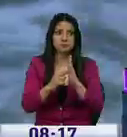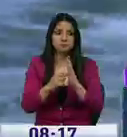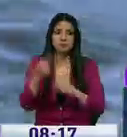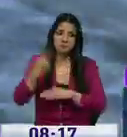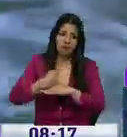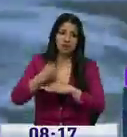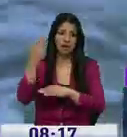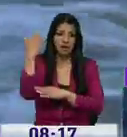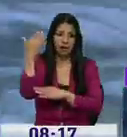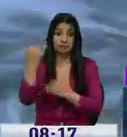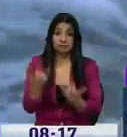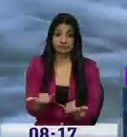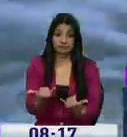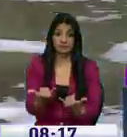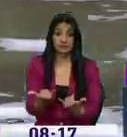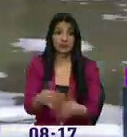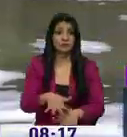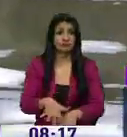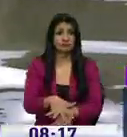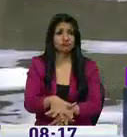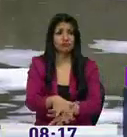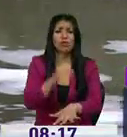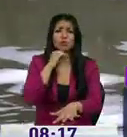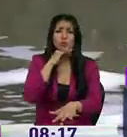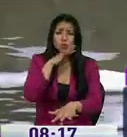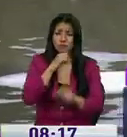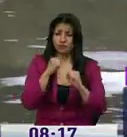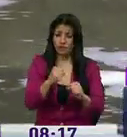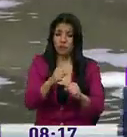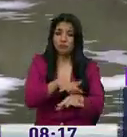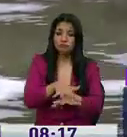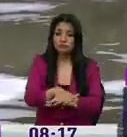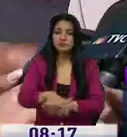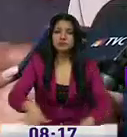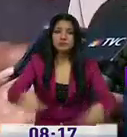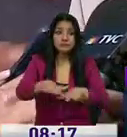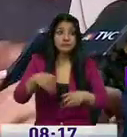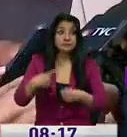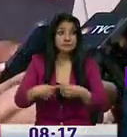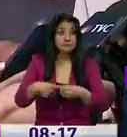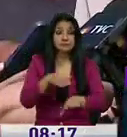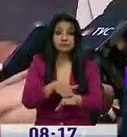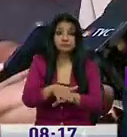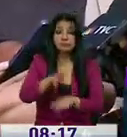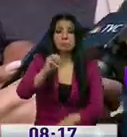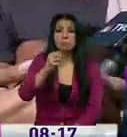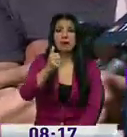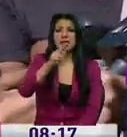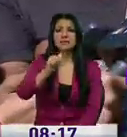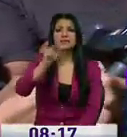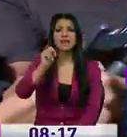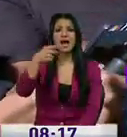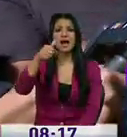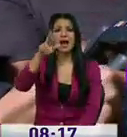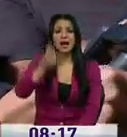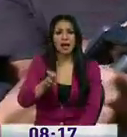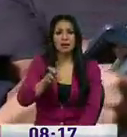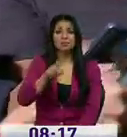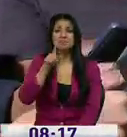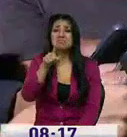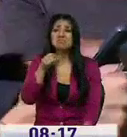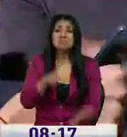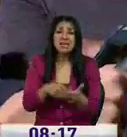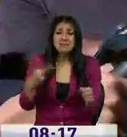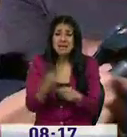alcalde. Actualmente el porcentaje de contaminación es alto en los ríos que atraviesan la ciudad. El río Machangara tiene mil veces más